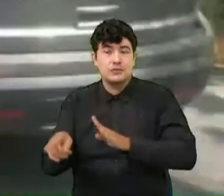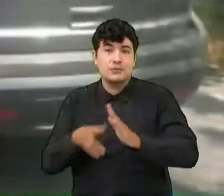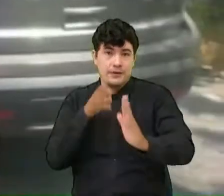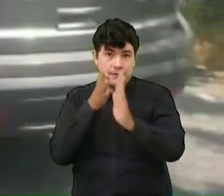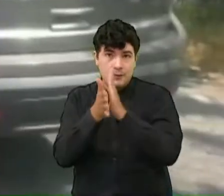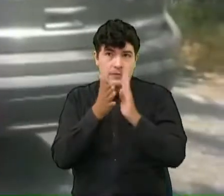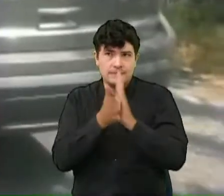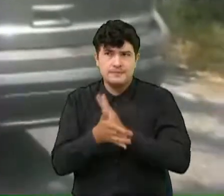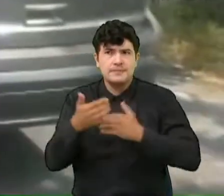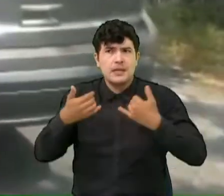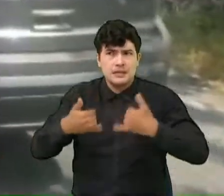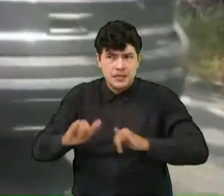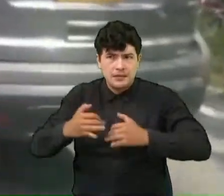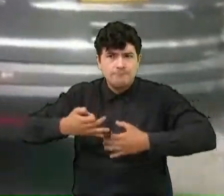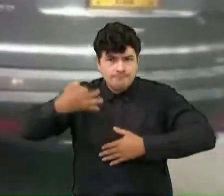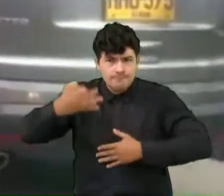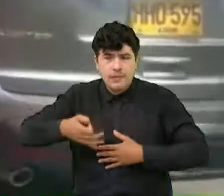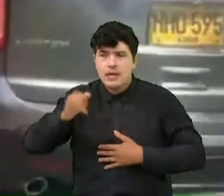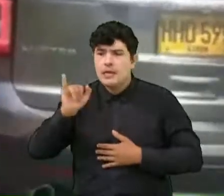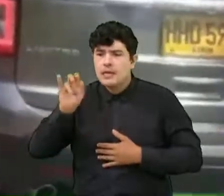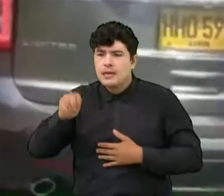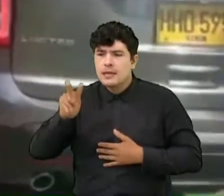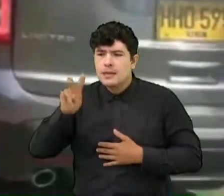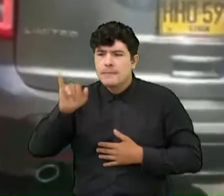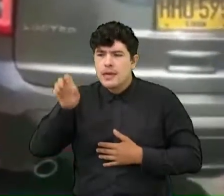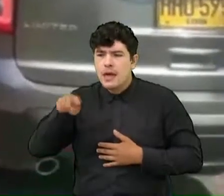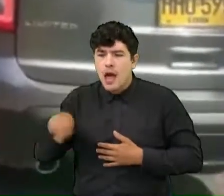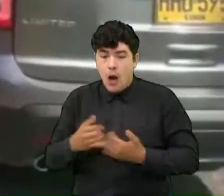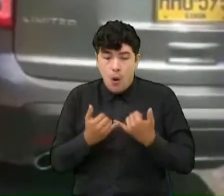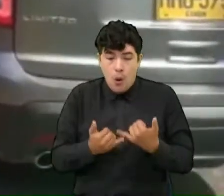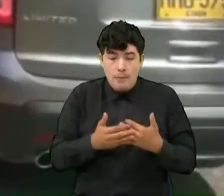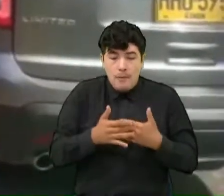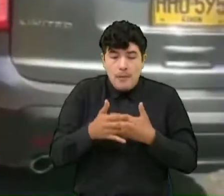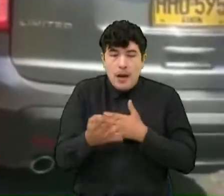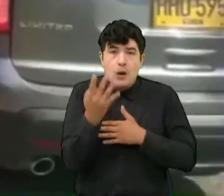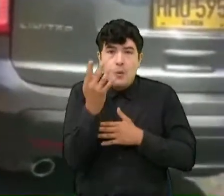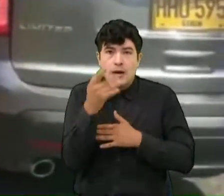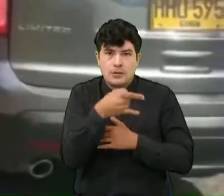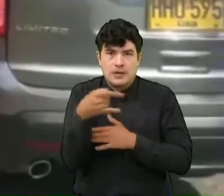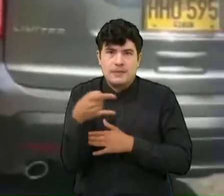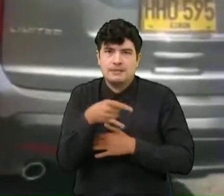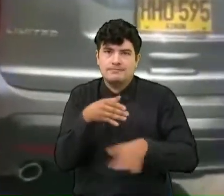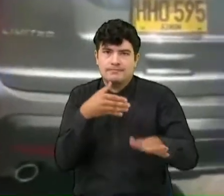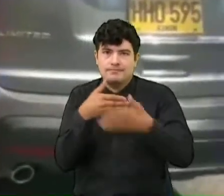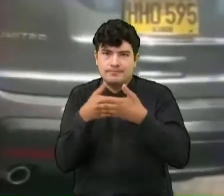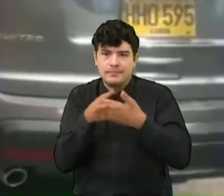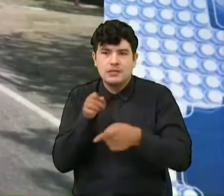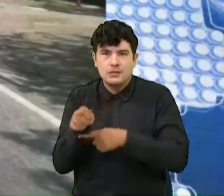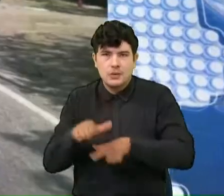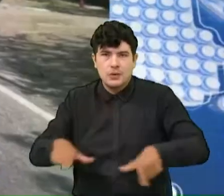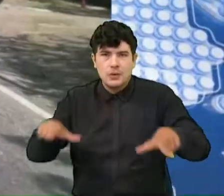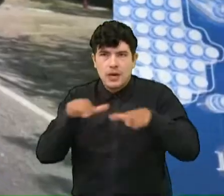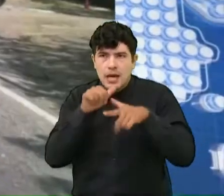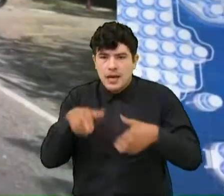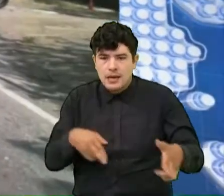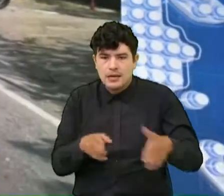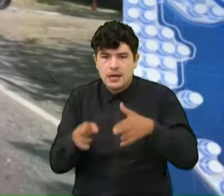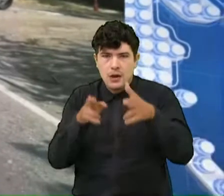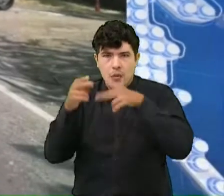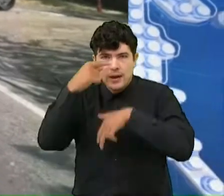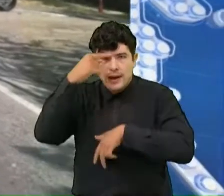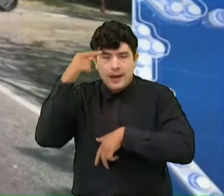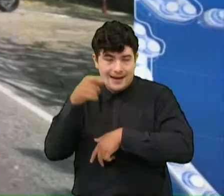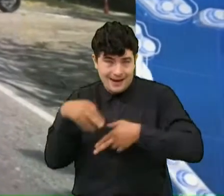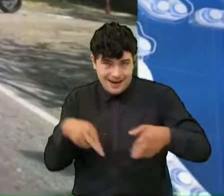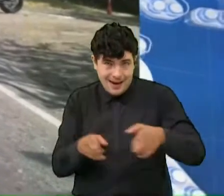información, porque ya confirmó el Invías que desde hoy hasta el 4 de marzo habrá cierres parciales en la vía Río Negro-San Alberto,